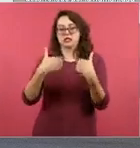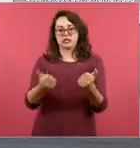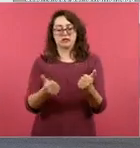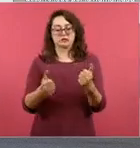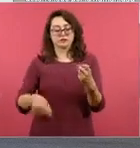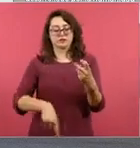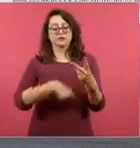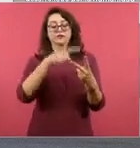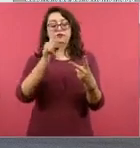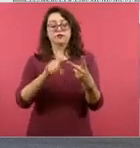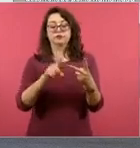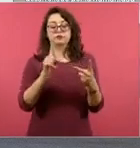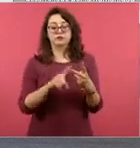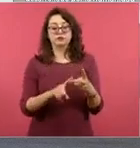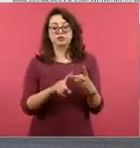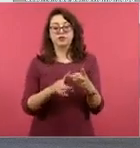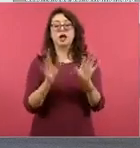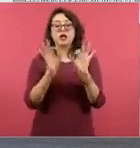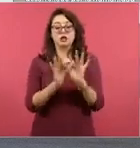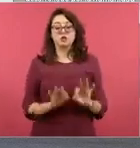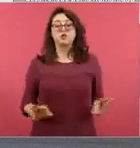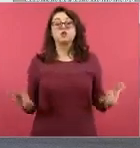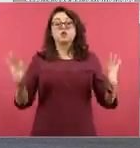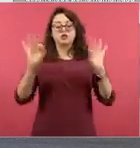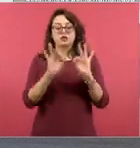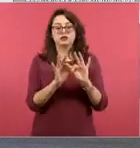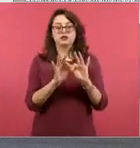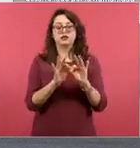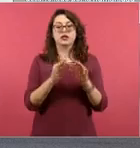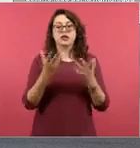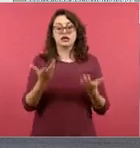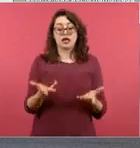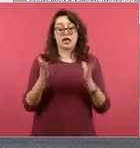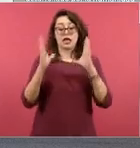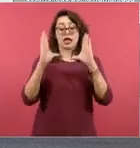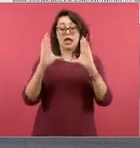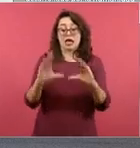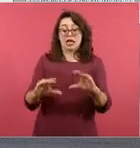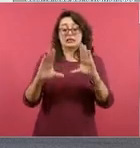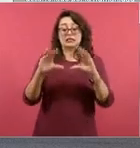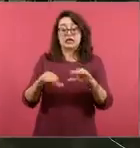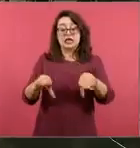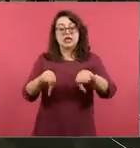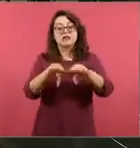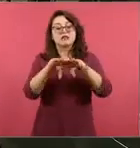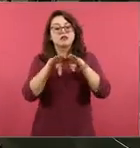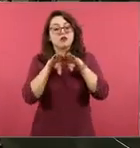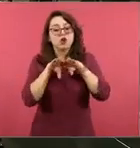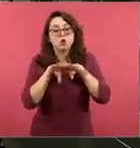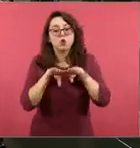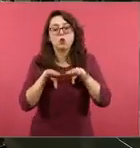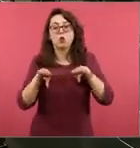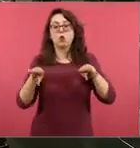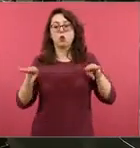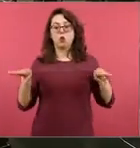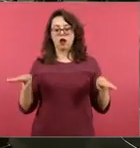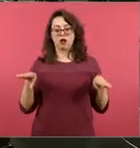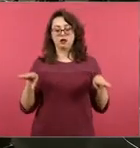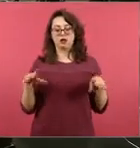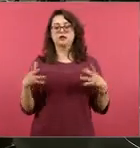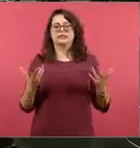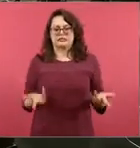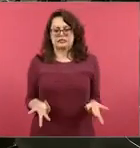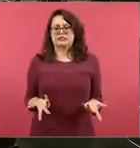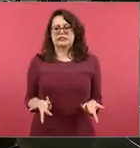conocimiento, es decir, poder vincular un conocimiento científico que reconocemos la